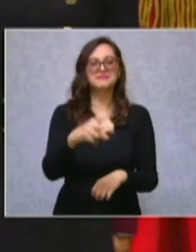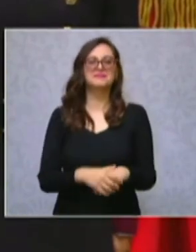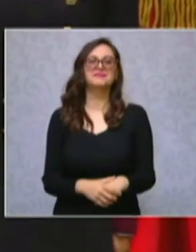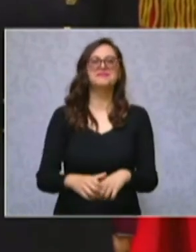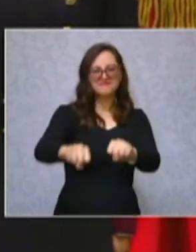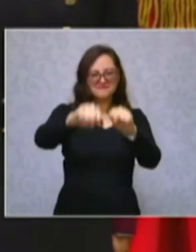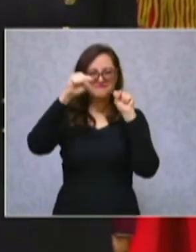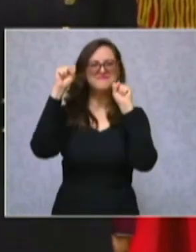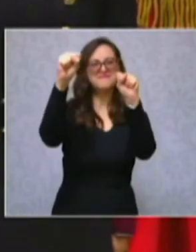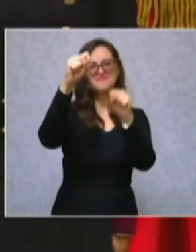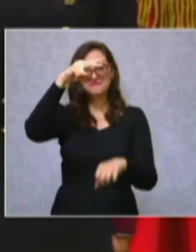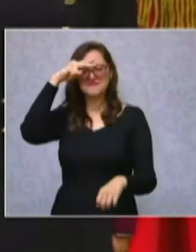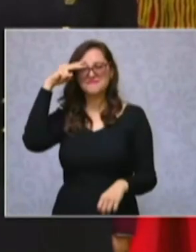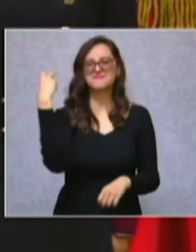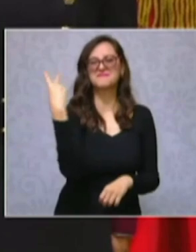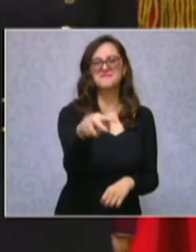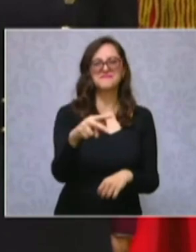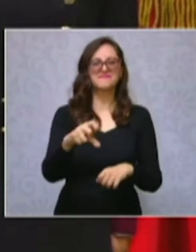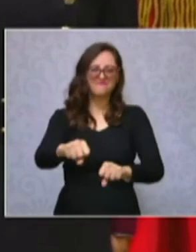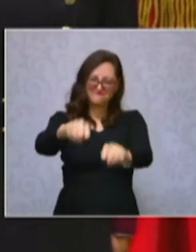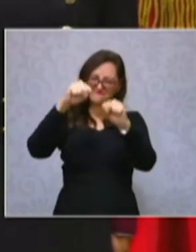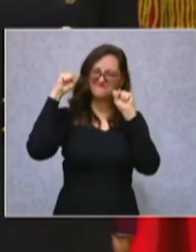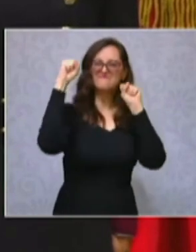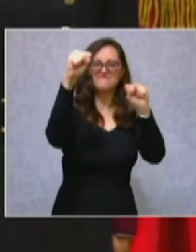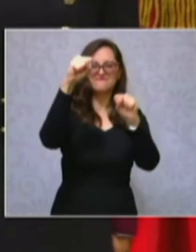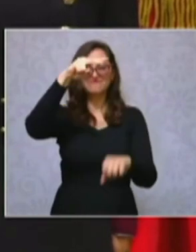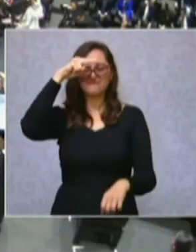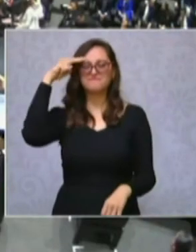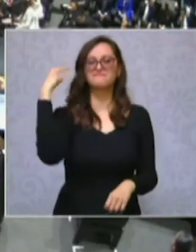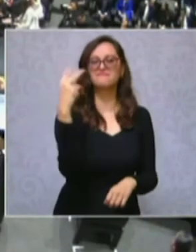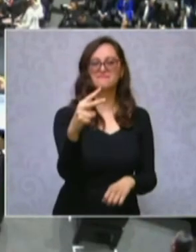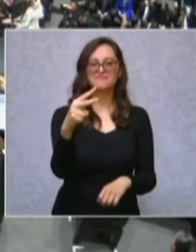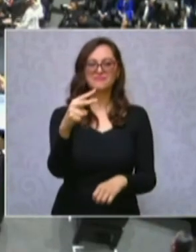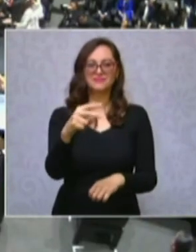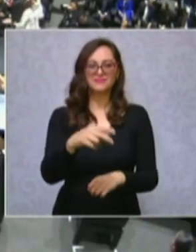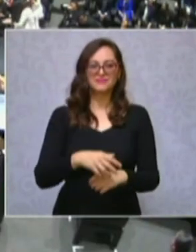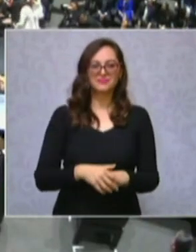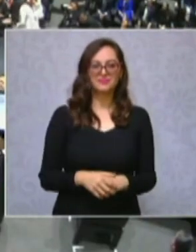viva México! ¡Viva! ¡Que viva México! ¡Viva!